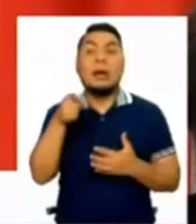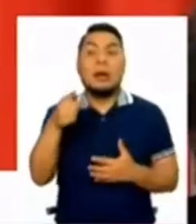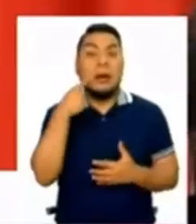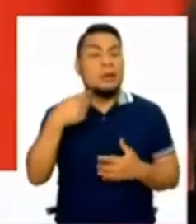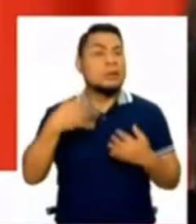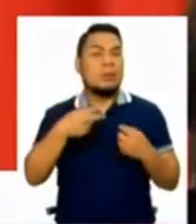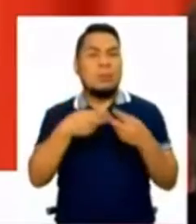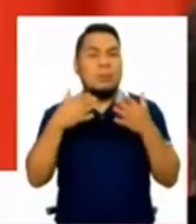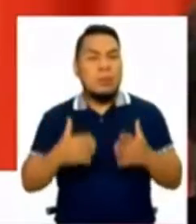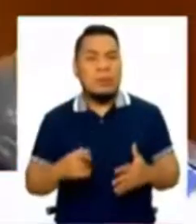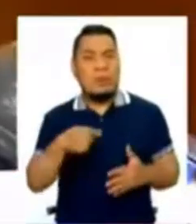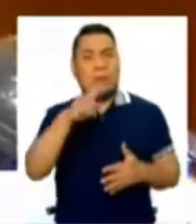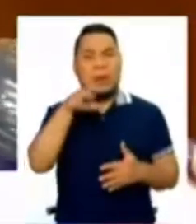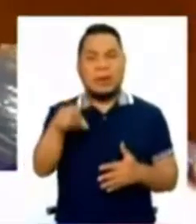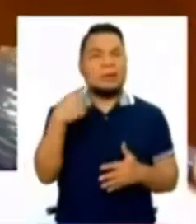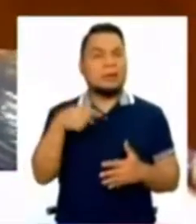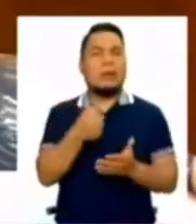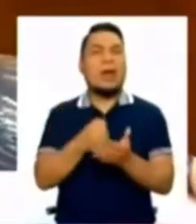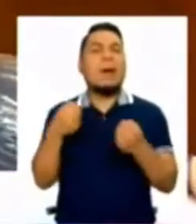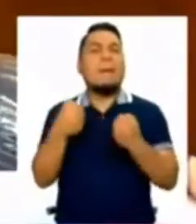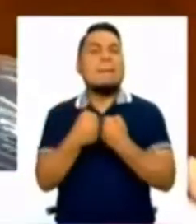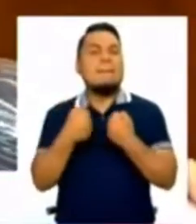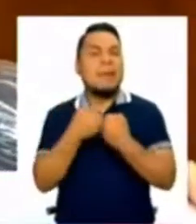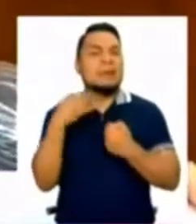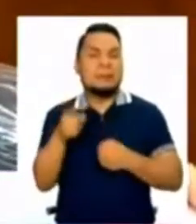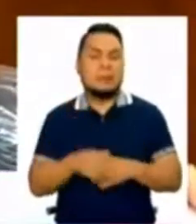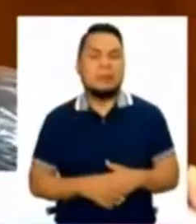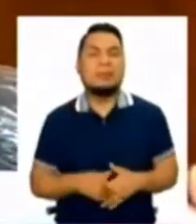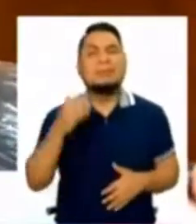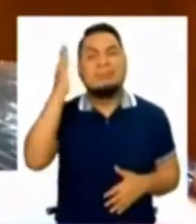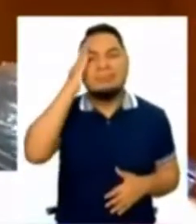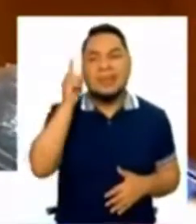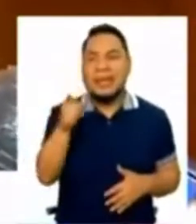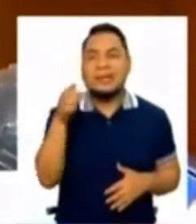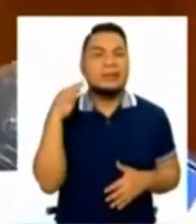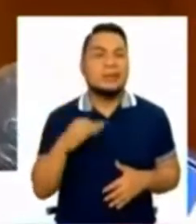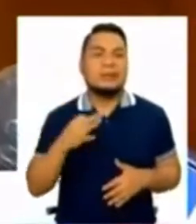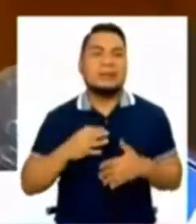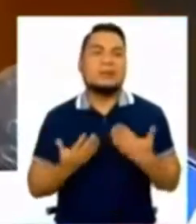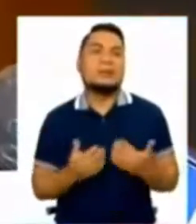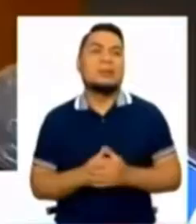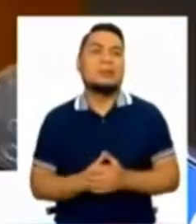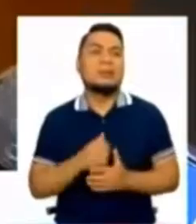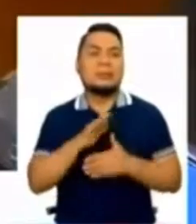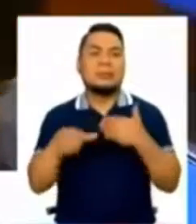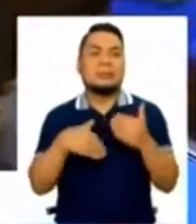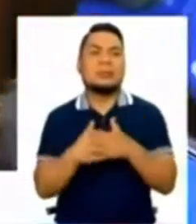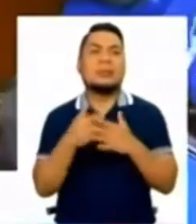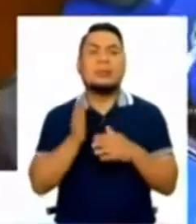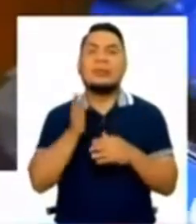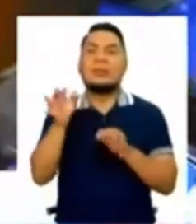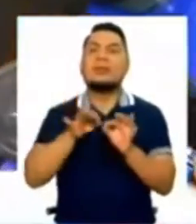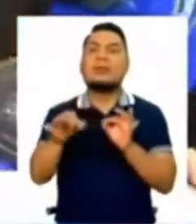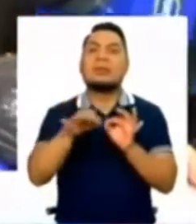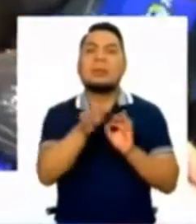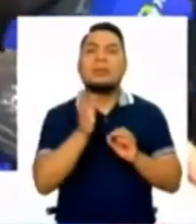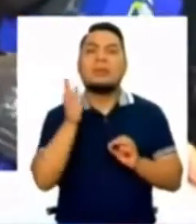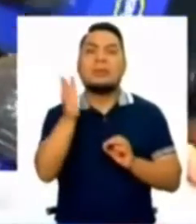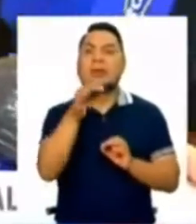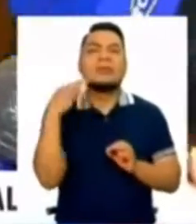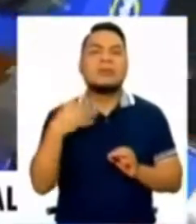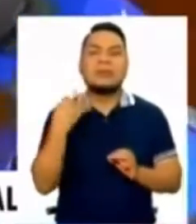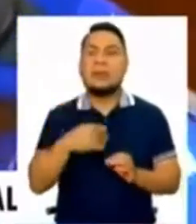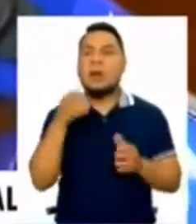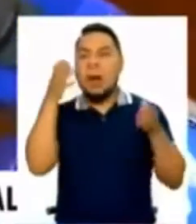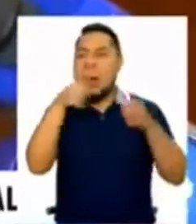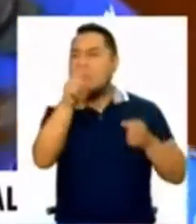María del Carmen Alba. Sabemos que se dedicó a viajar por todas las regiones, a hablar mal del Congreso